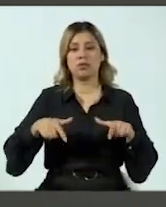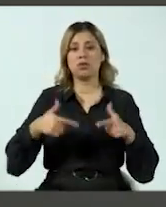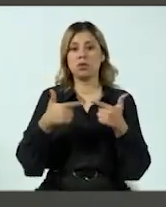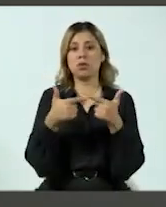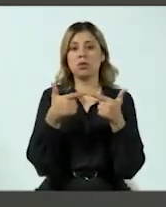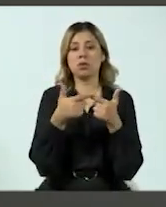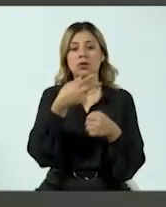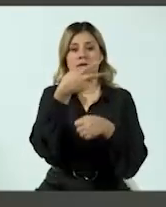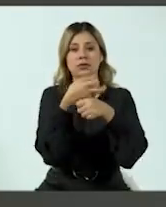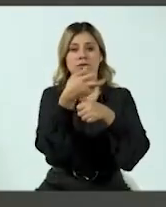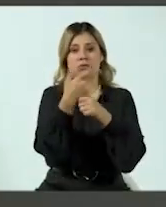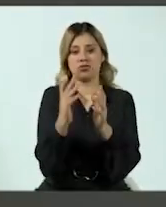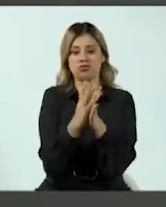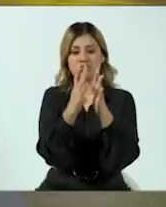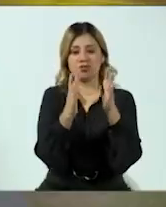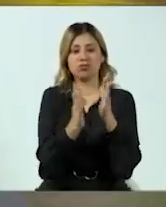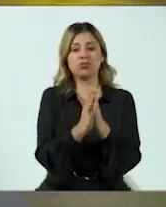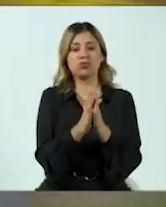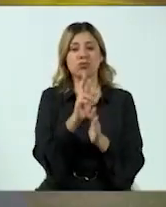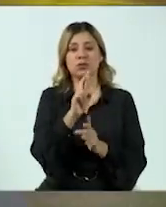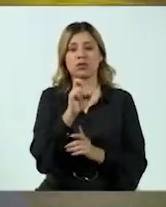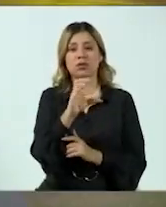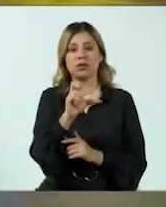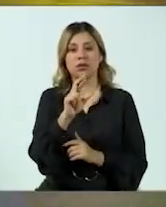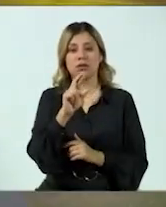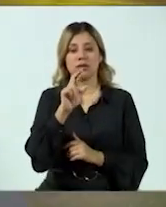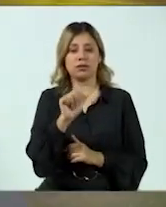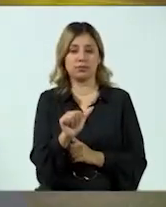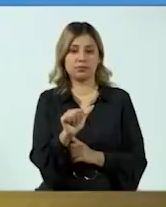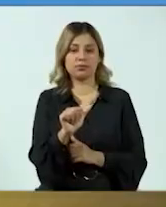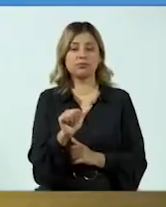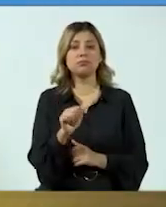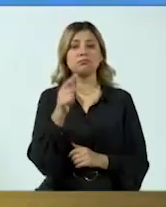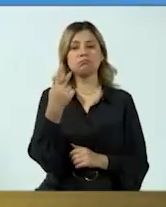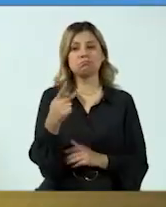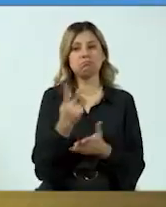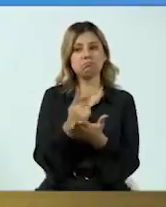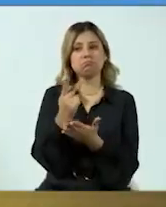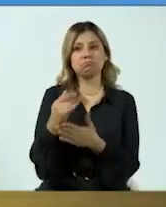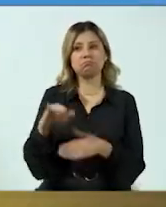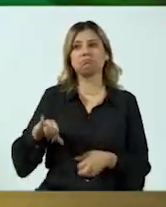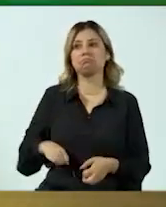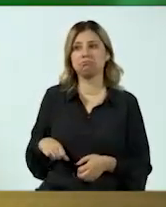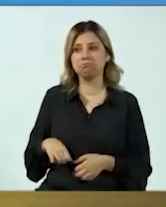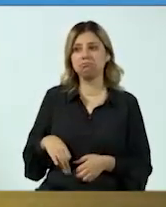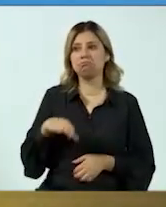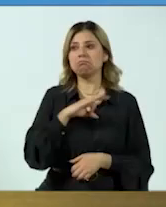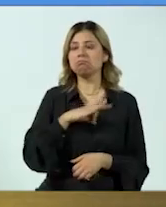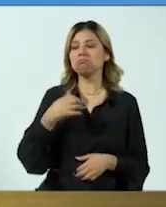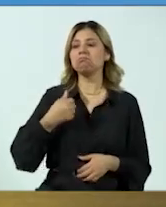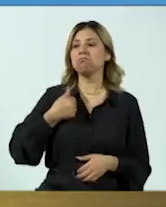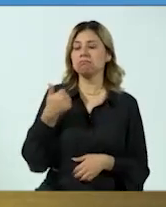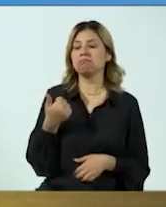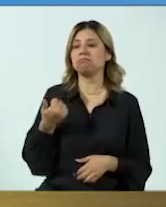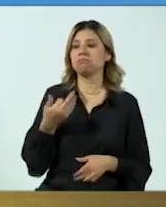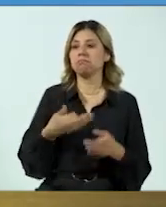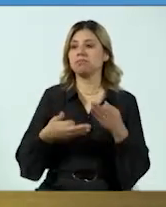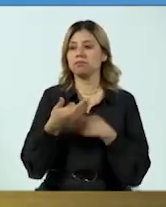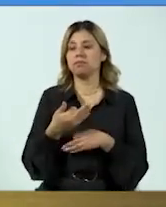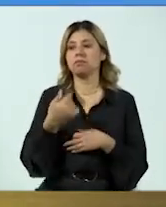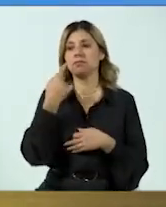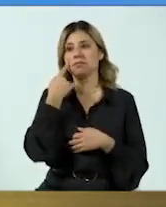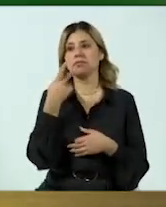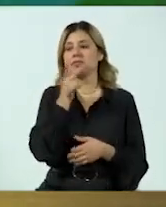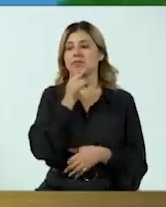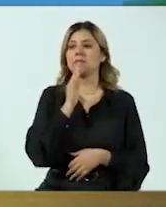recrea tiene talento además los premios son bastante interesantes ahí para que los puedan aprovechar obviamente administrados